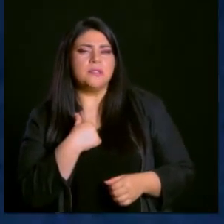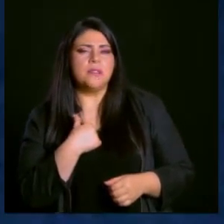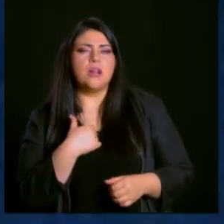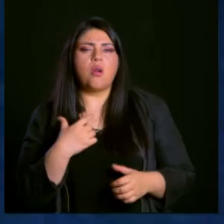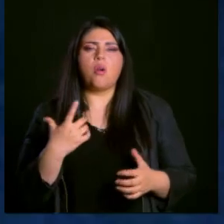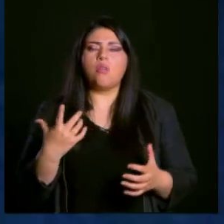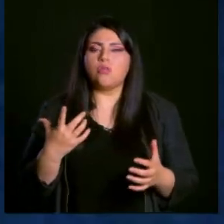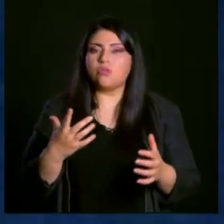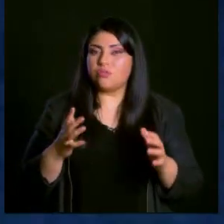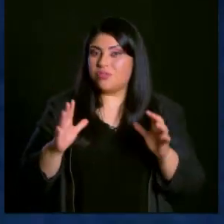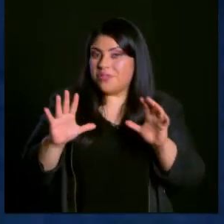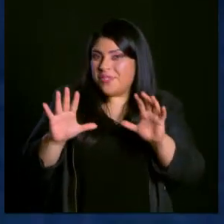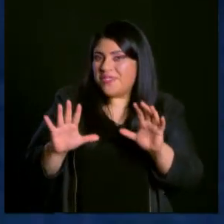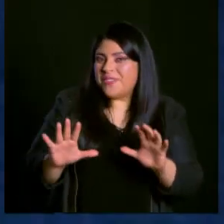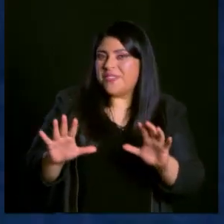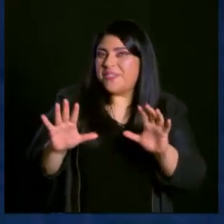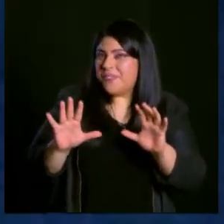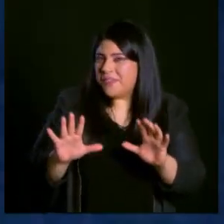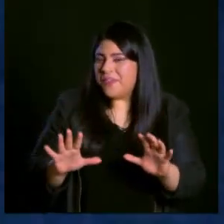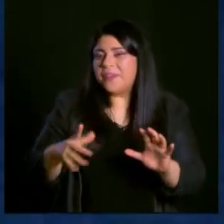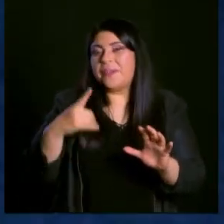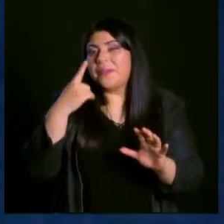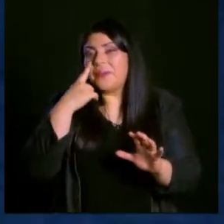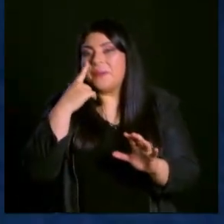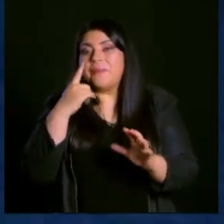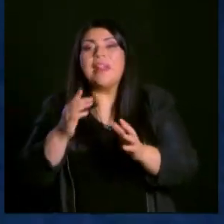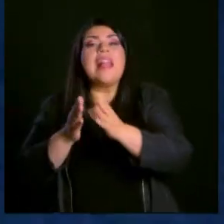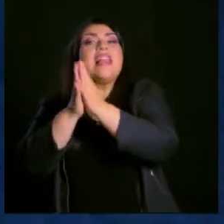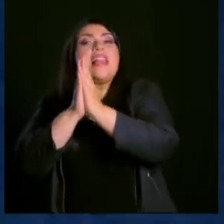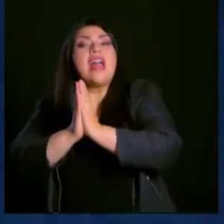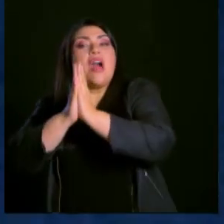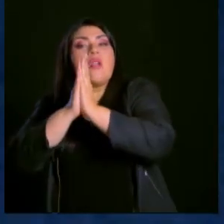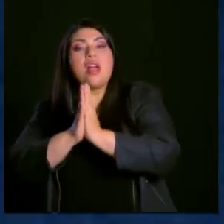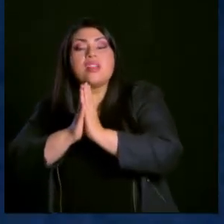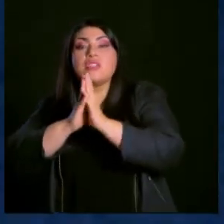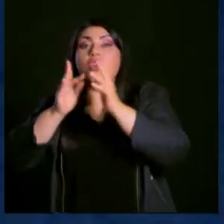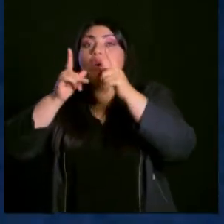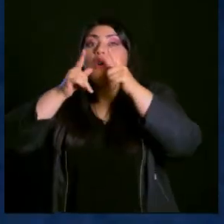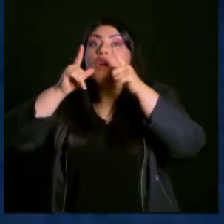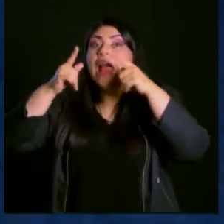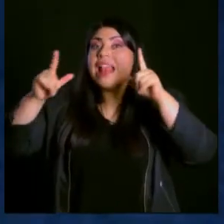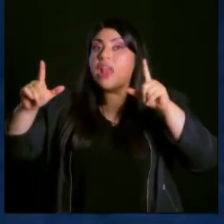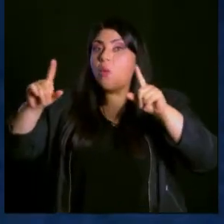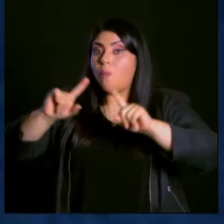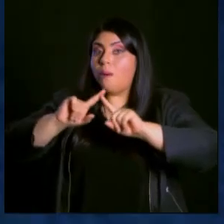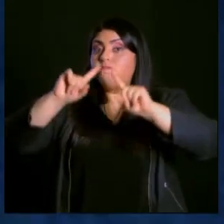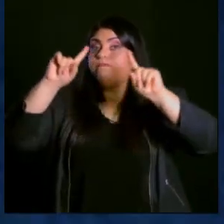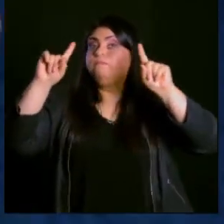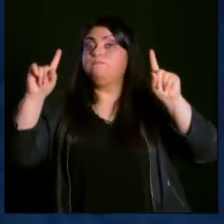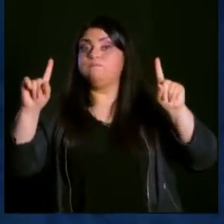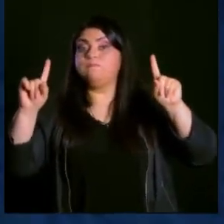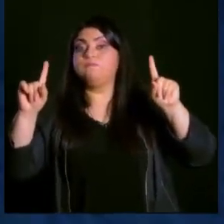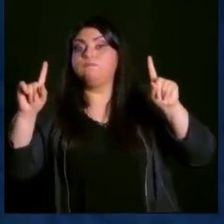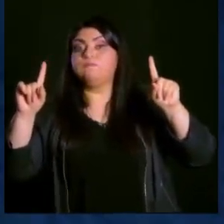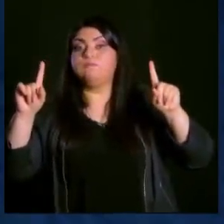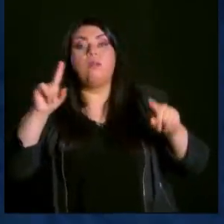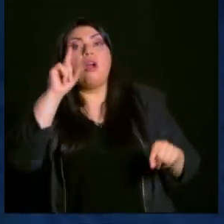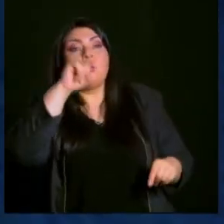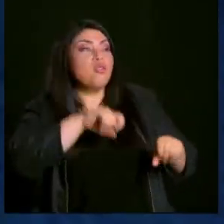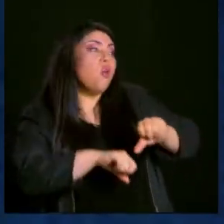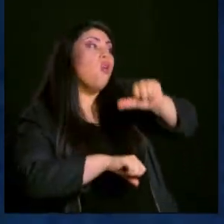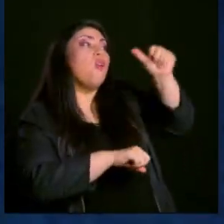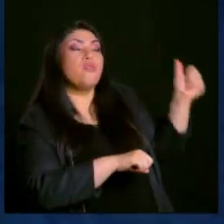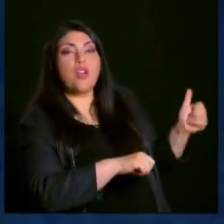conservador digamos decir de de la oración en lenguas extrañas o no extranjeras sino